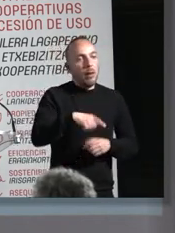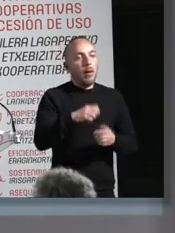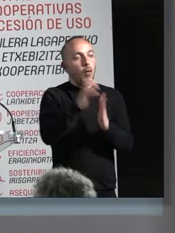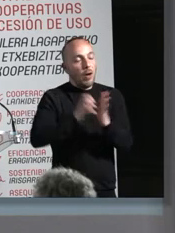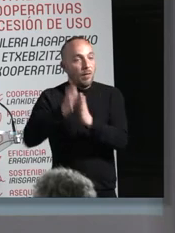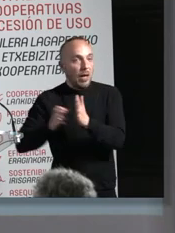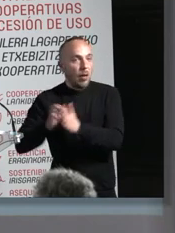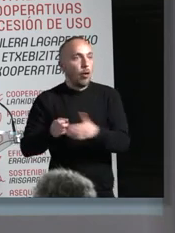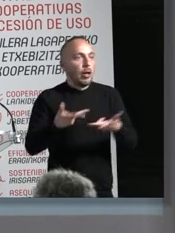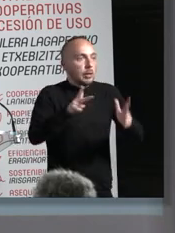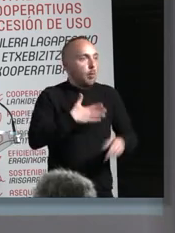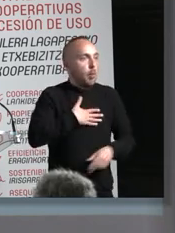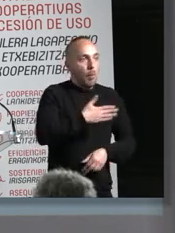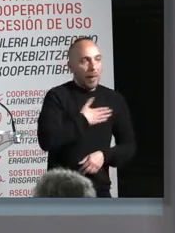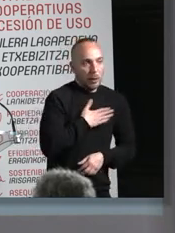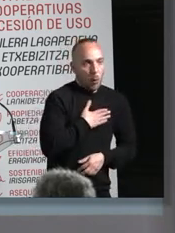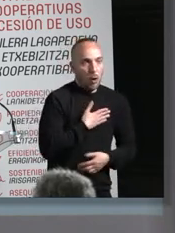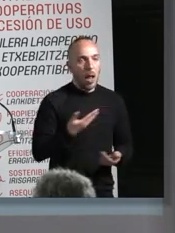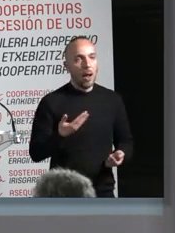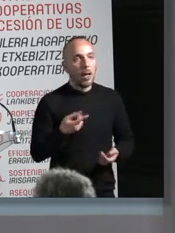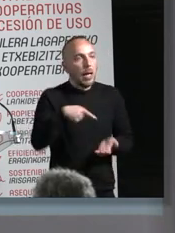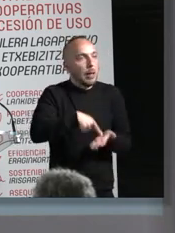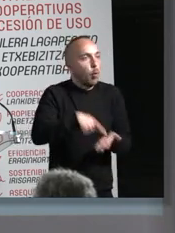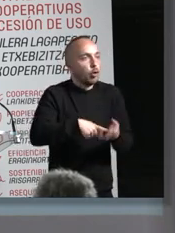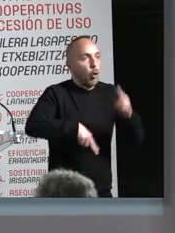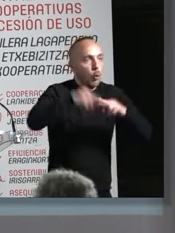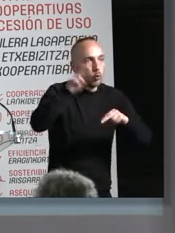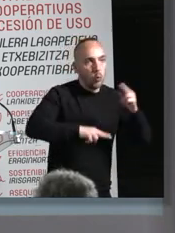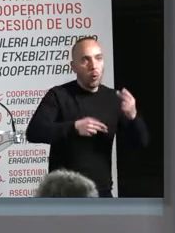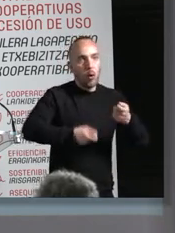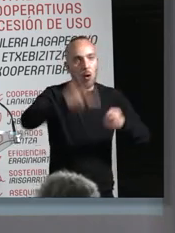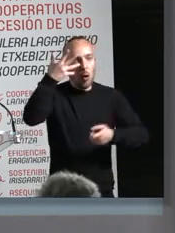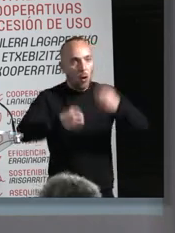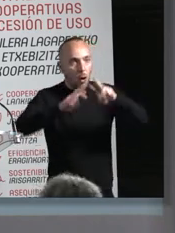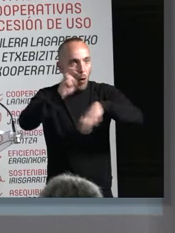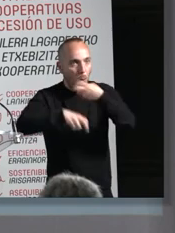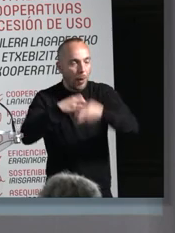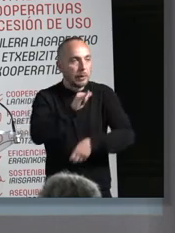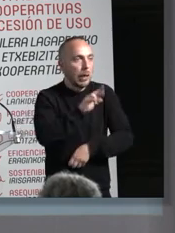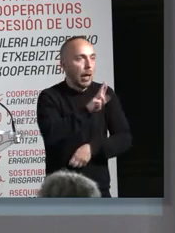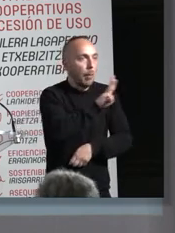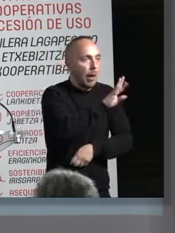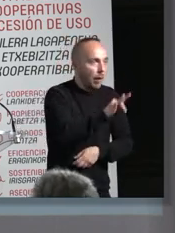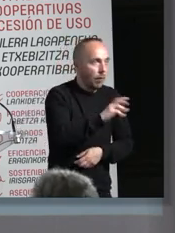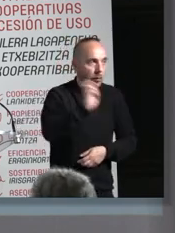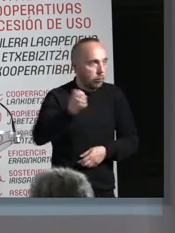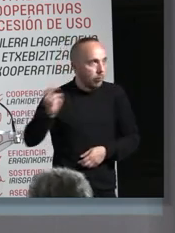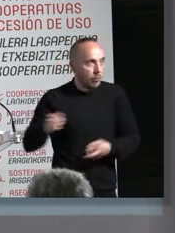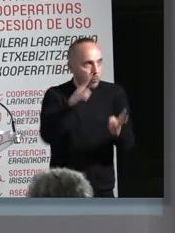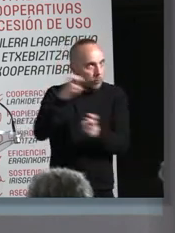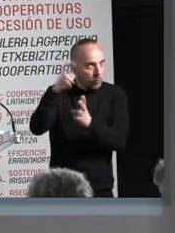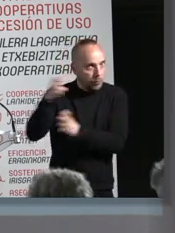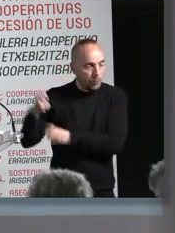en actos jurídicos documentados, en el impuesto de construcción y obras, en contribución, IRPF, etcétera. Y las normas de habitabilidad